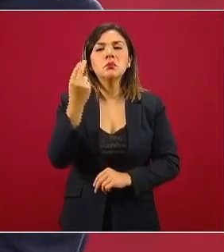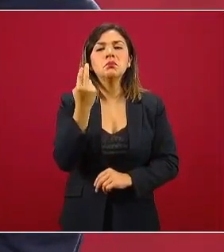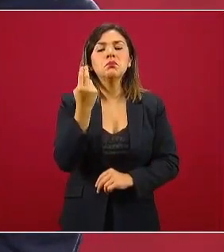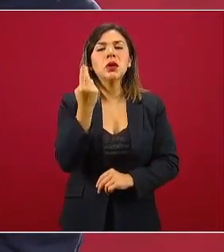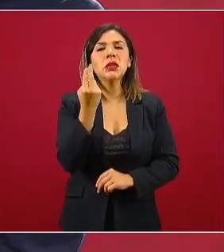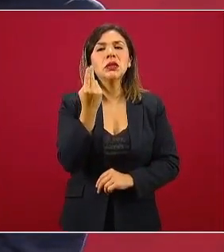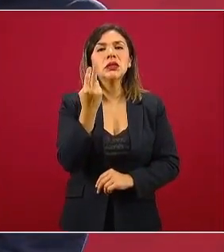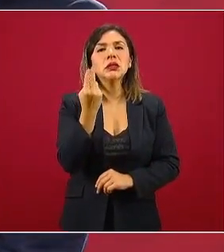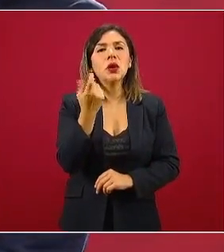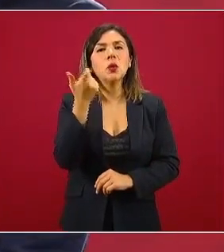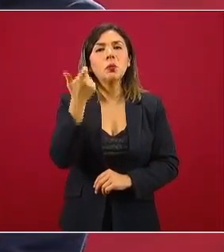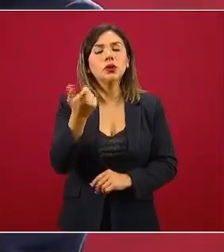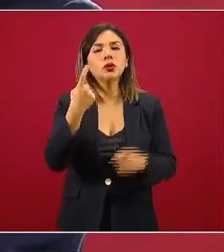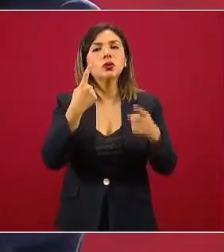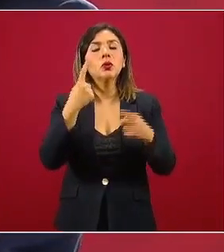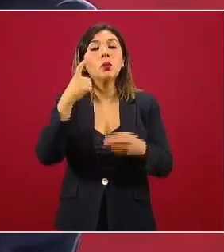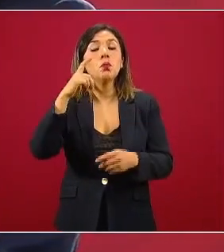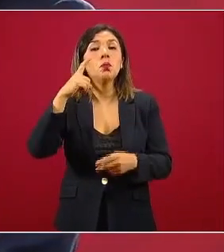25 pesos por dólar